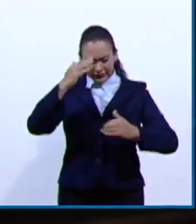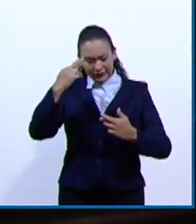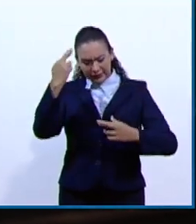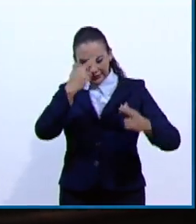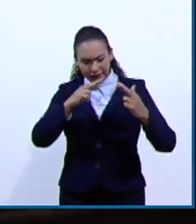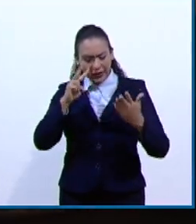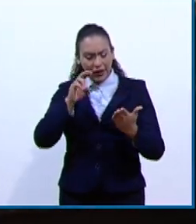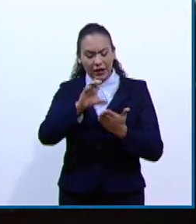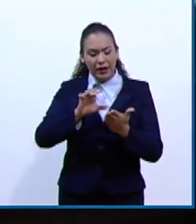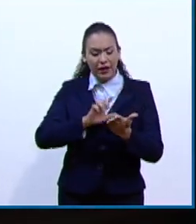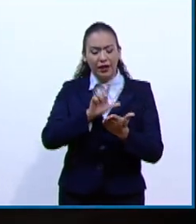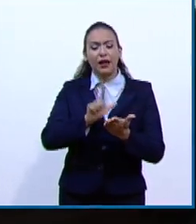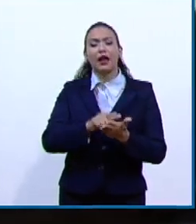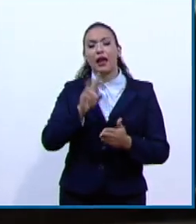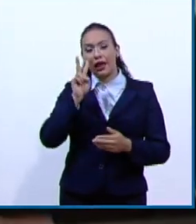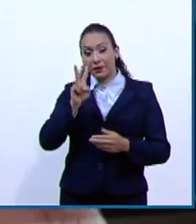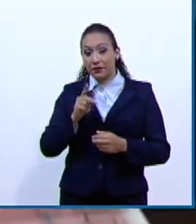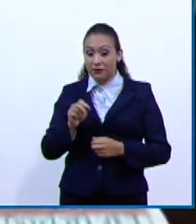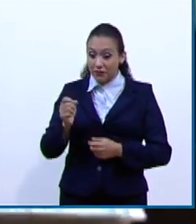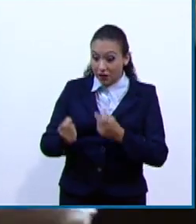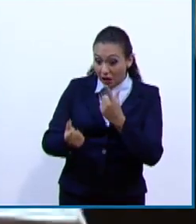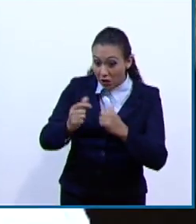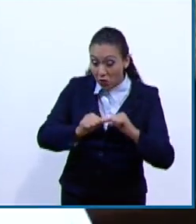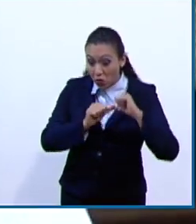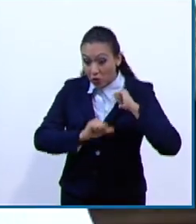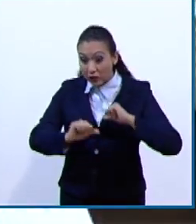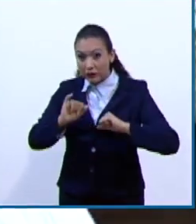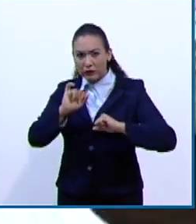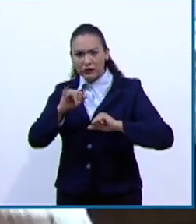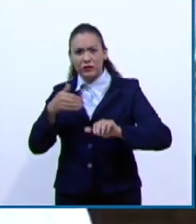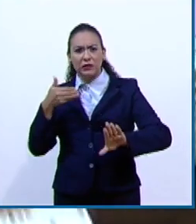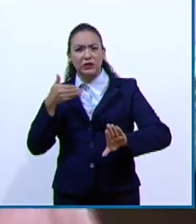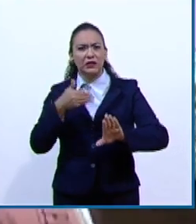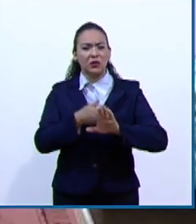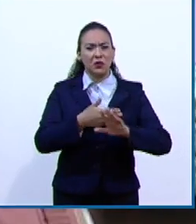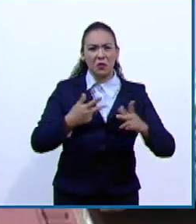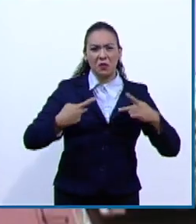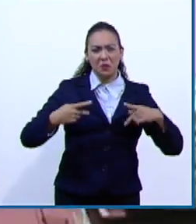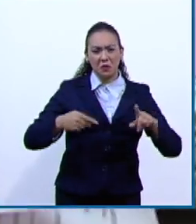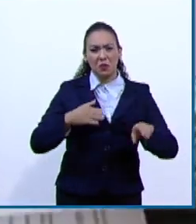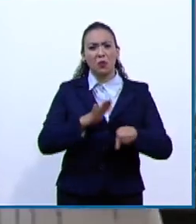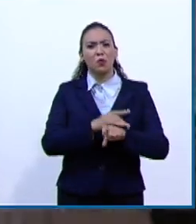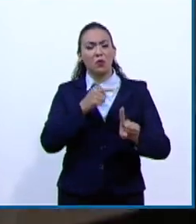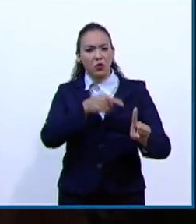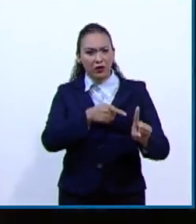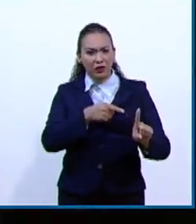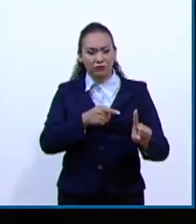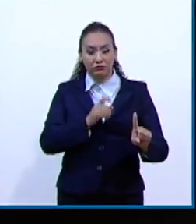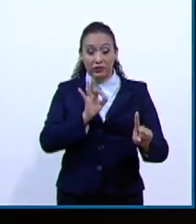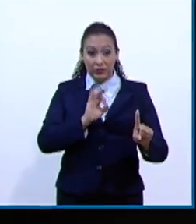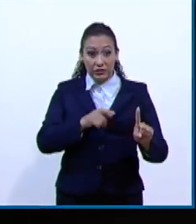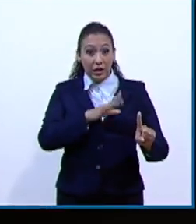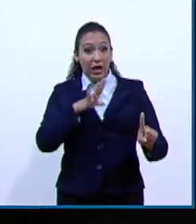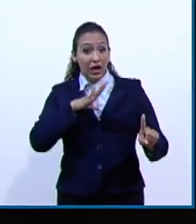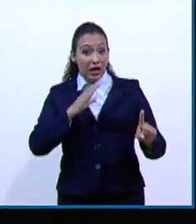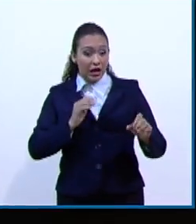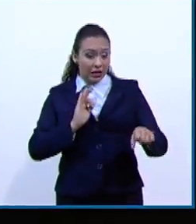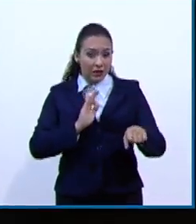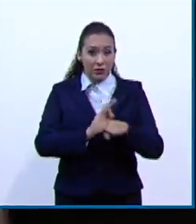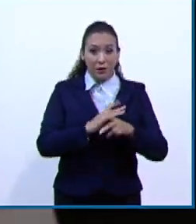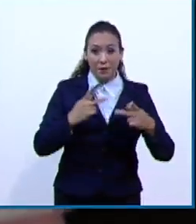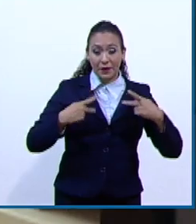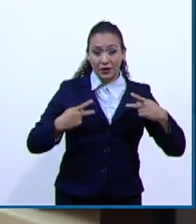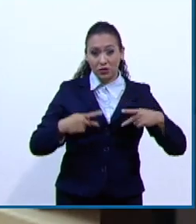autoridad violó el principio de progresividad al incurrir en una regresión injustificada del nivel de protección jurídica que garantiza